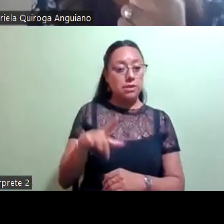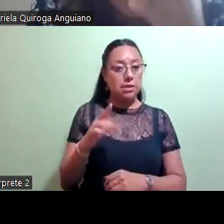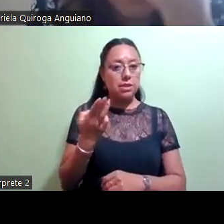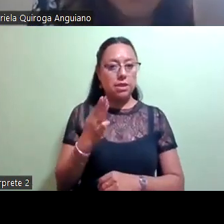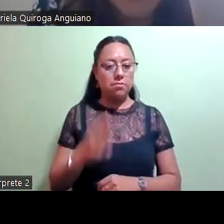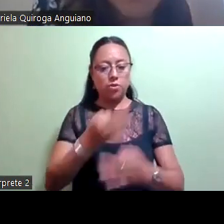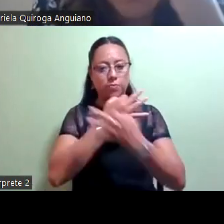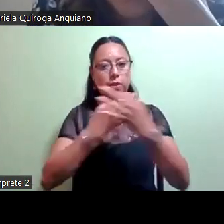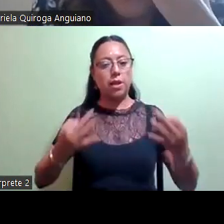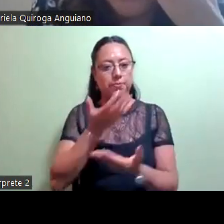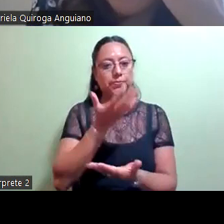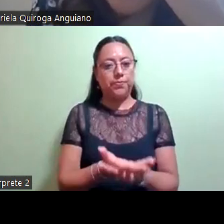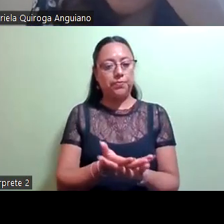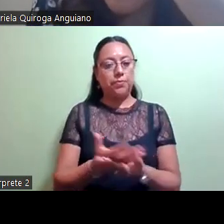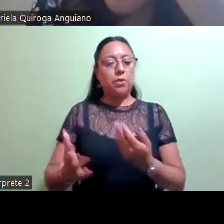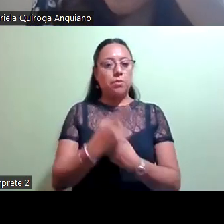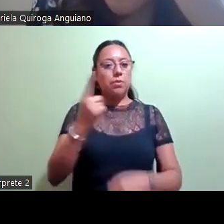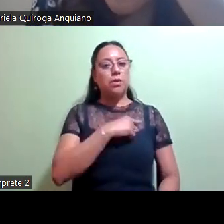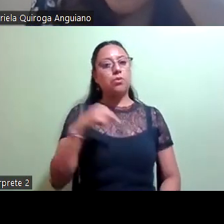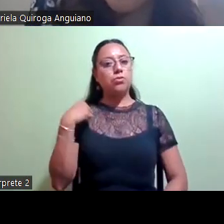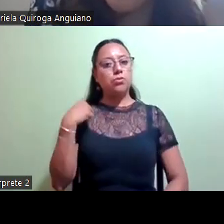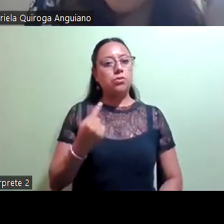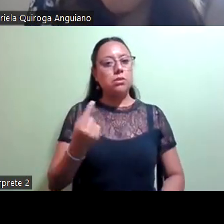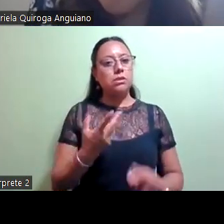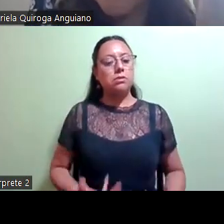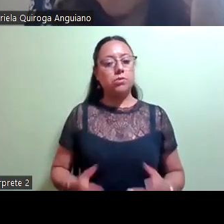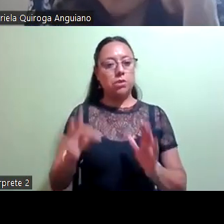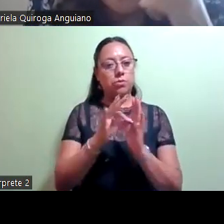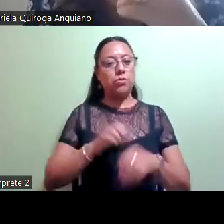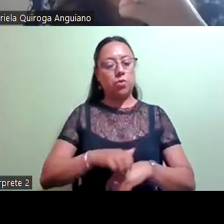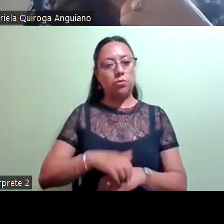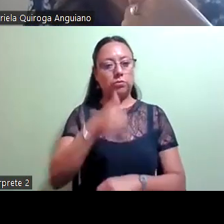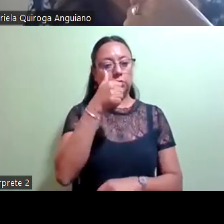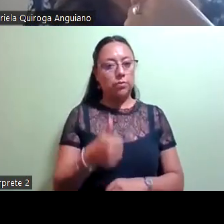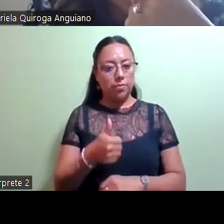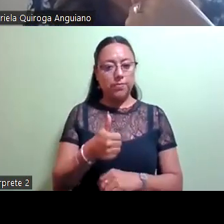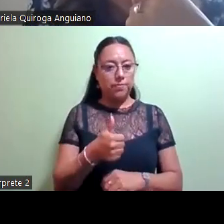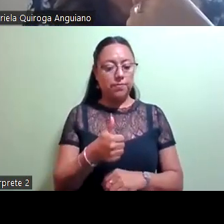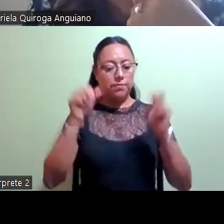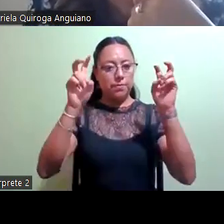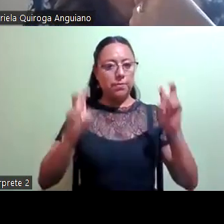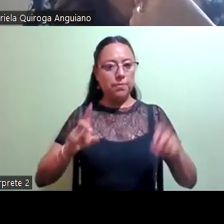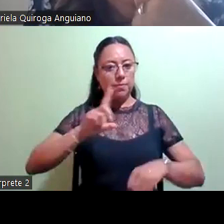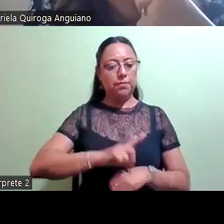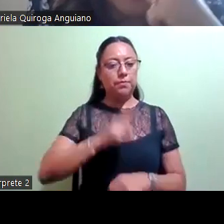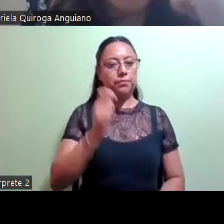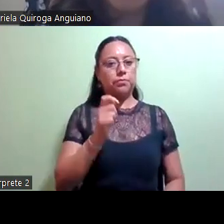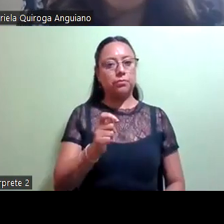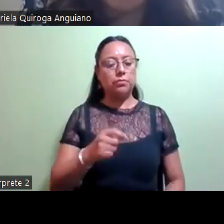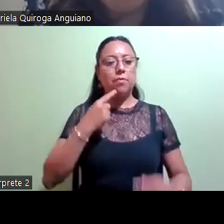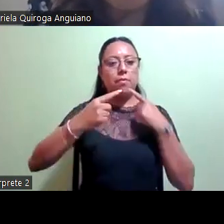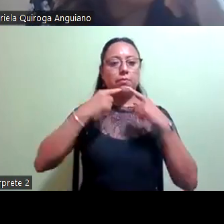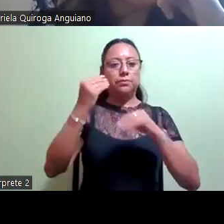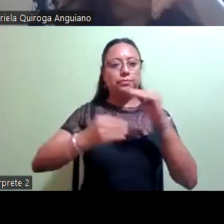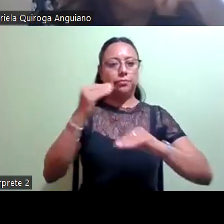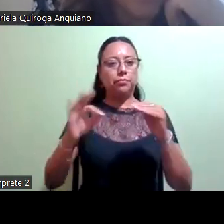receso cuando estábamos desahogando el punto 6 del orden del día, el cual se refiere al análisis y a la discusión